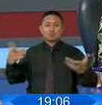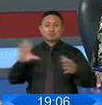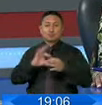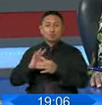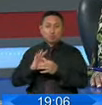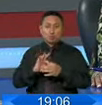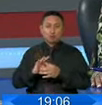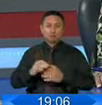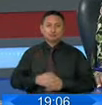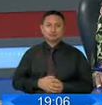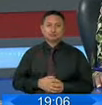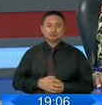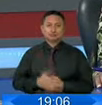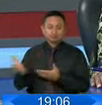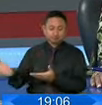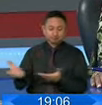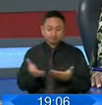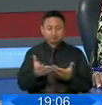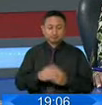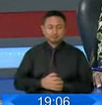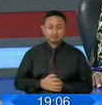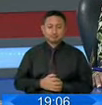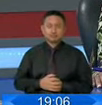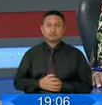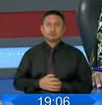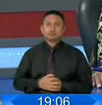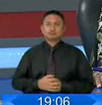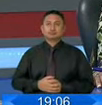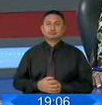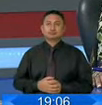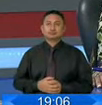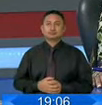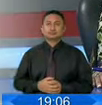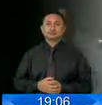colegas y compañeros. Adelante, Javier, te escuchamos con mucha atención.